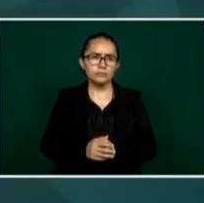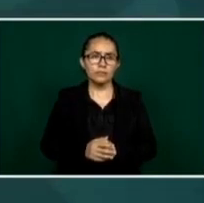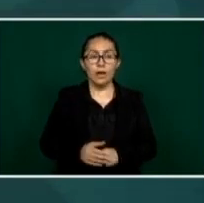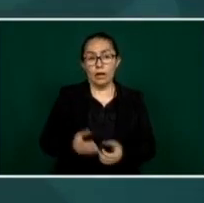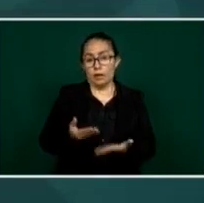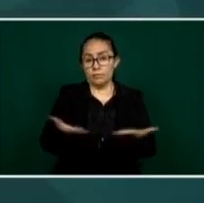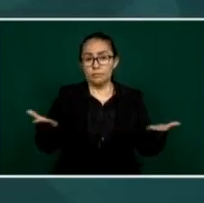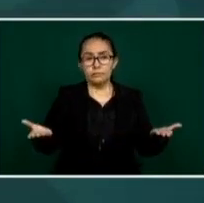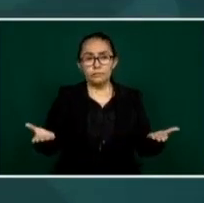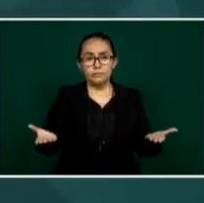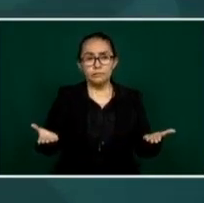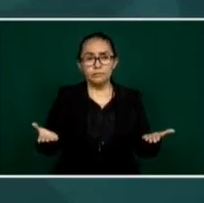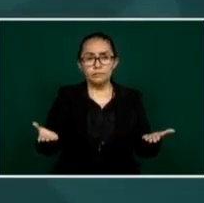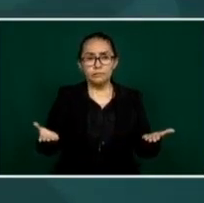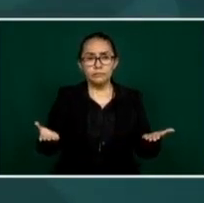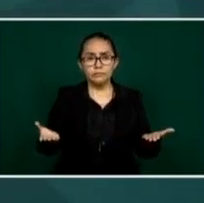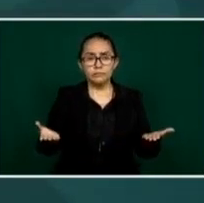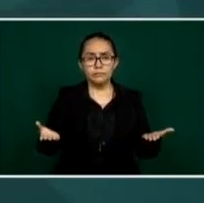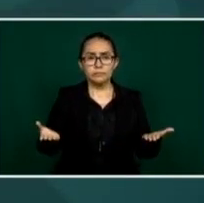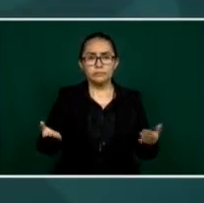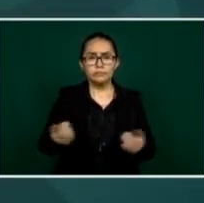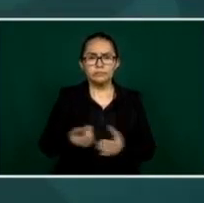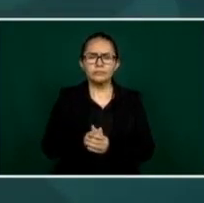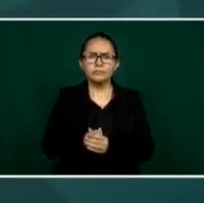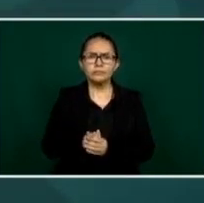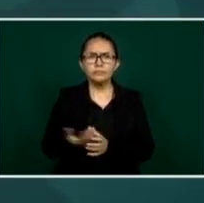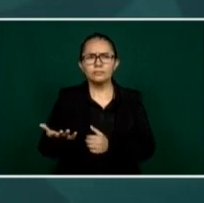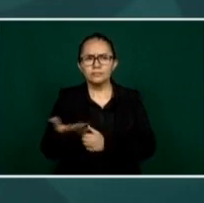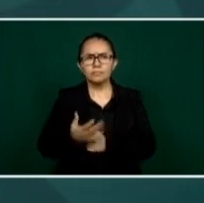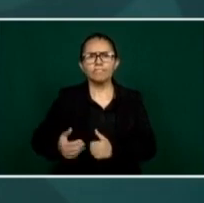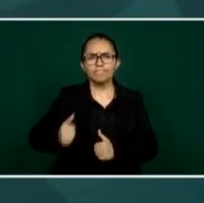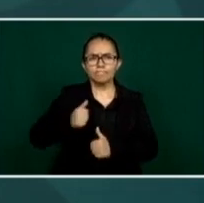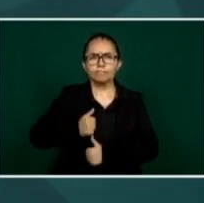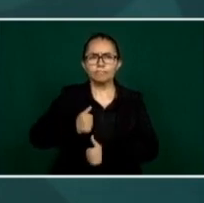Ahora se creó la Guardia Nacional,